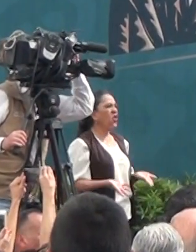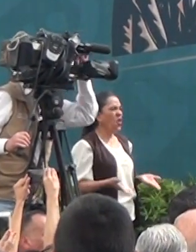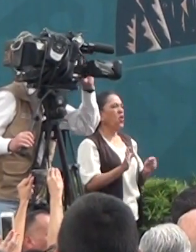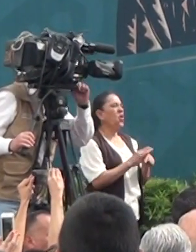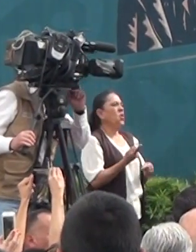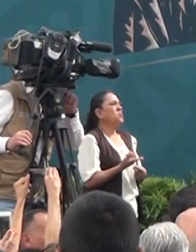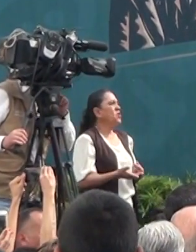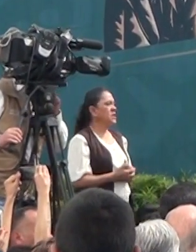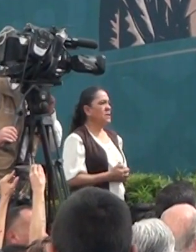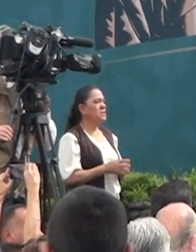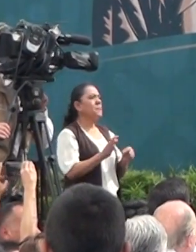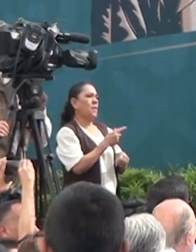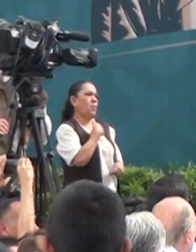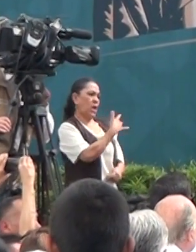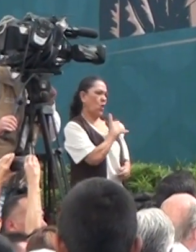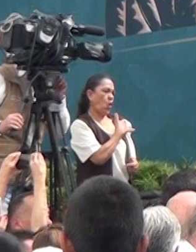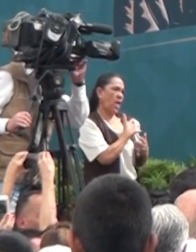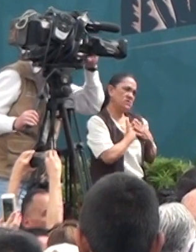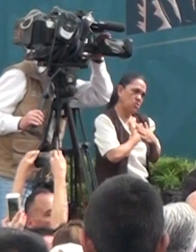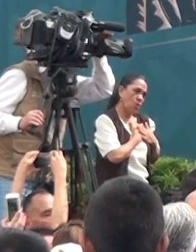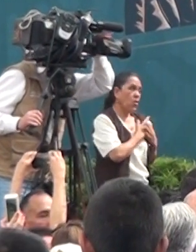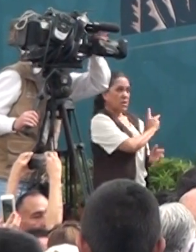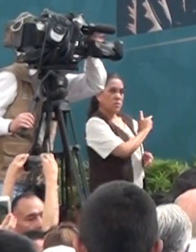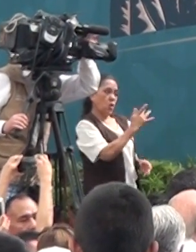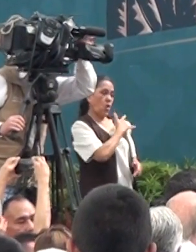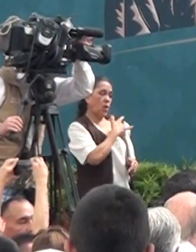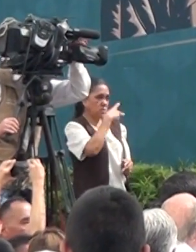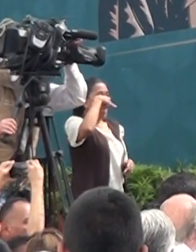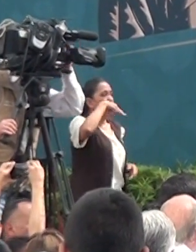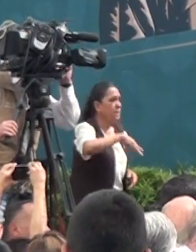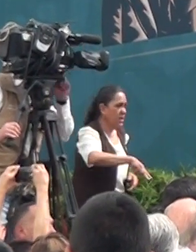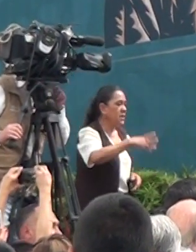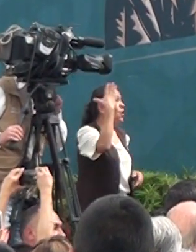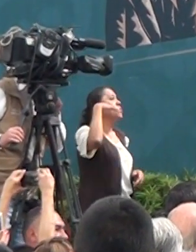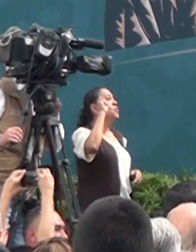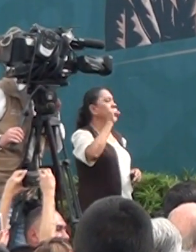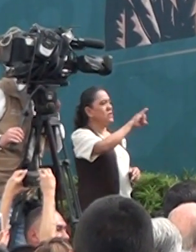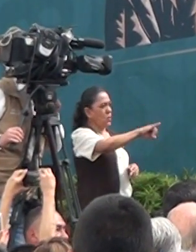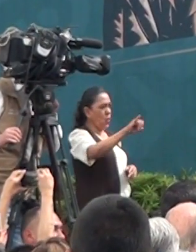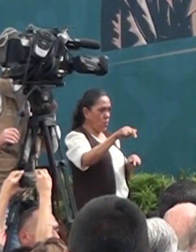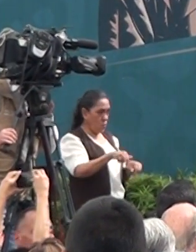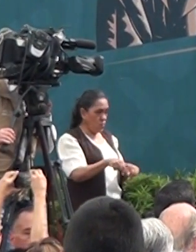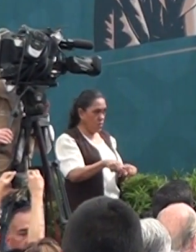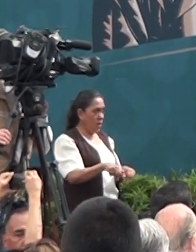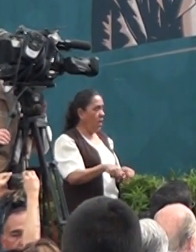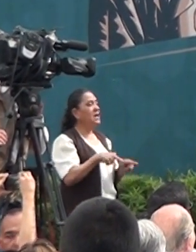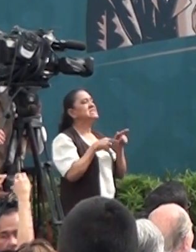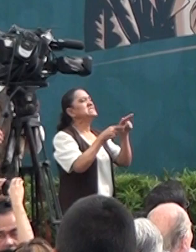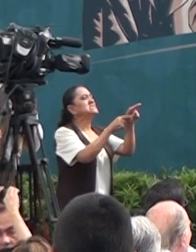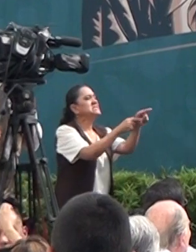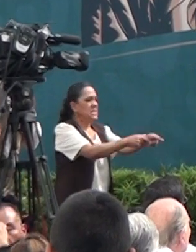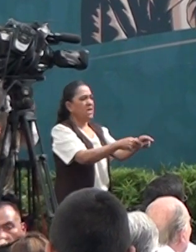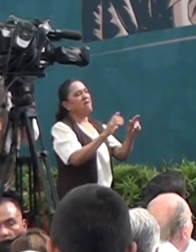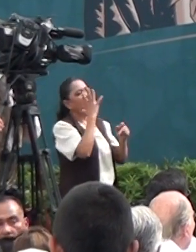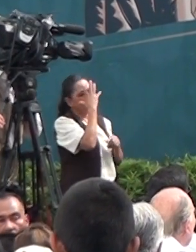Sí. Porque mi corazón y el corazón de México, Morelos y de Cojutla aún sigue estando de